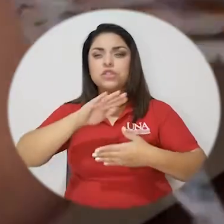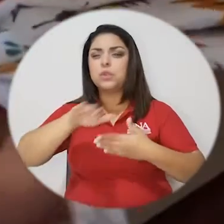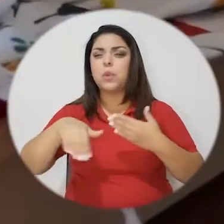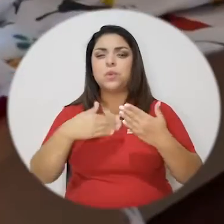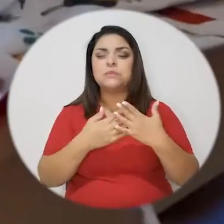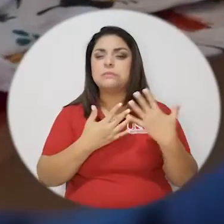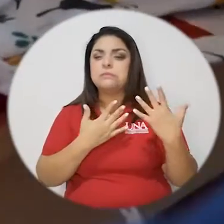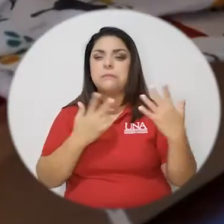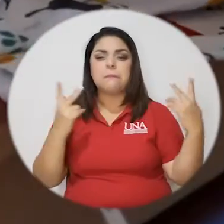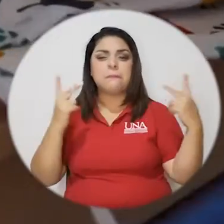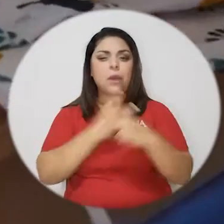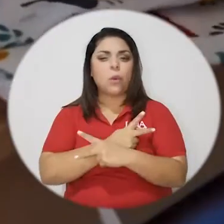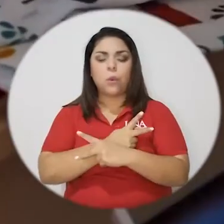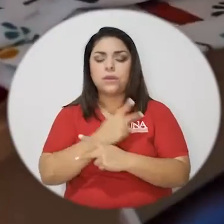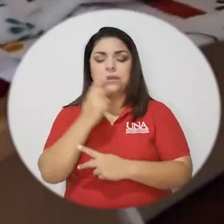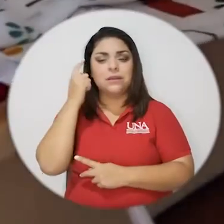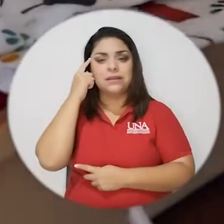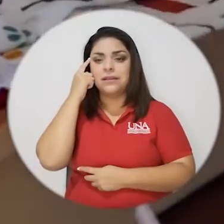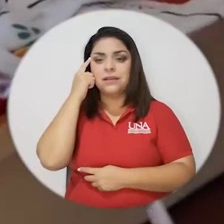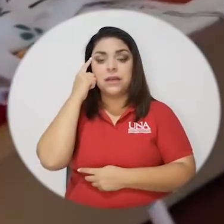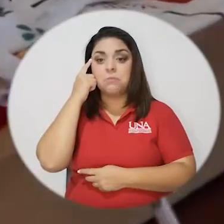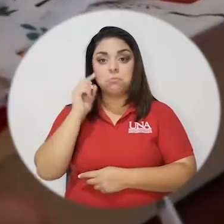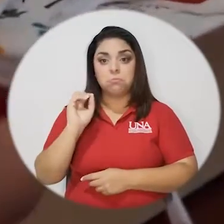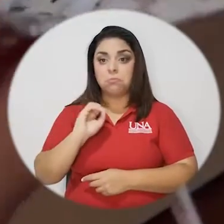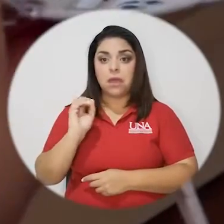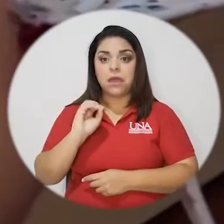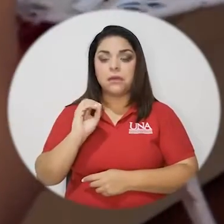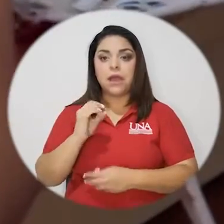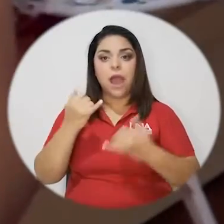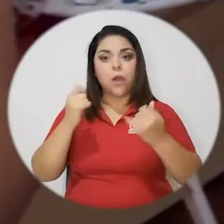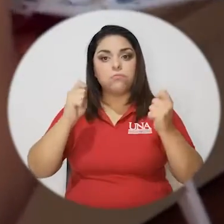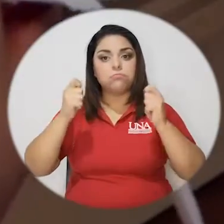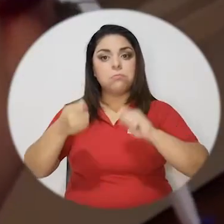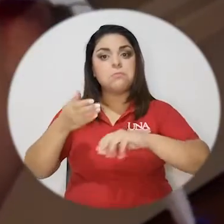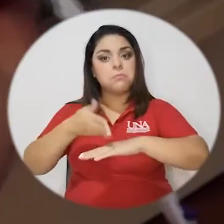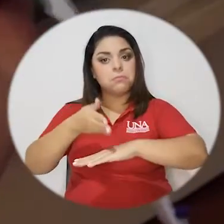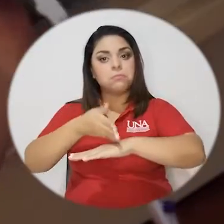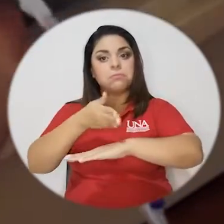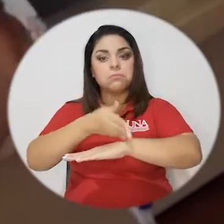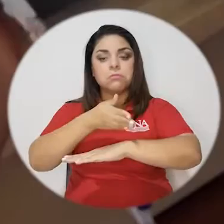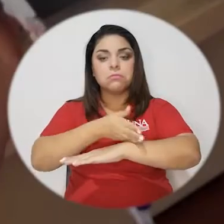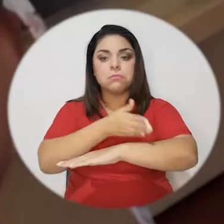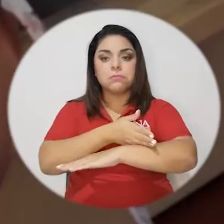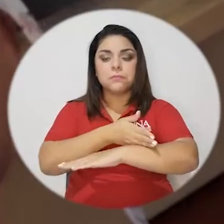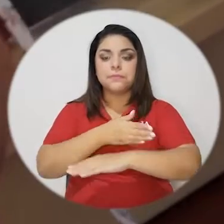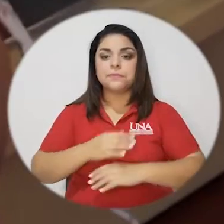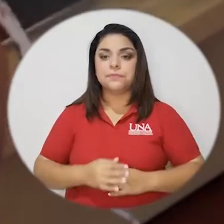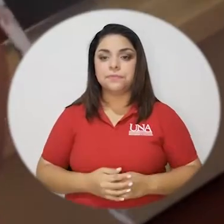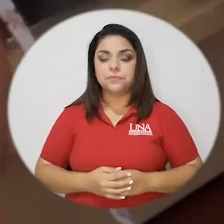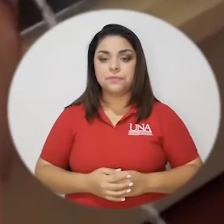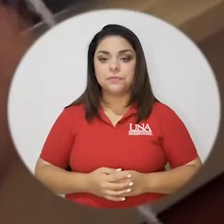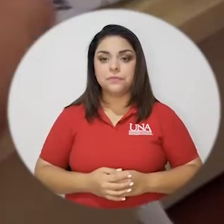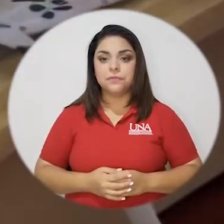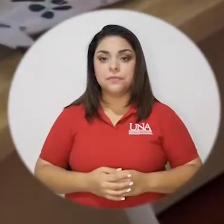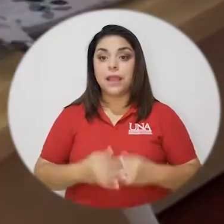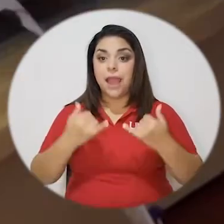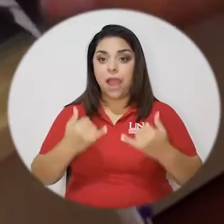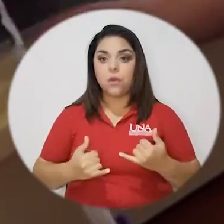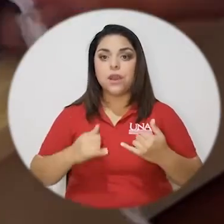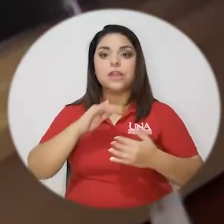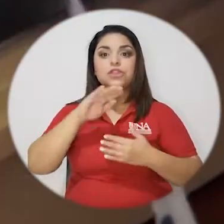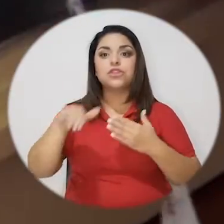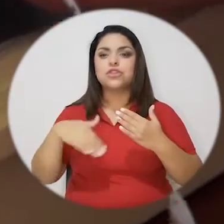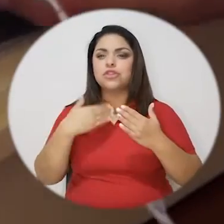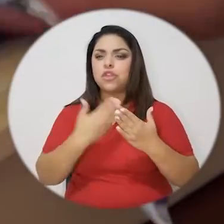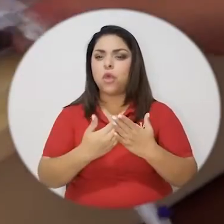lo peor, no sucedió lo peor y comenzó a ocurrir lo mejor. Aquí es cuando todos los